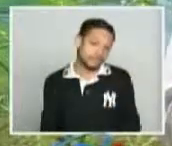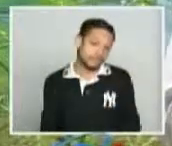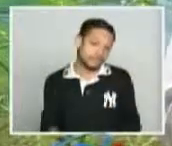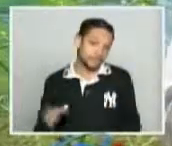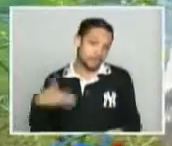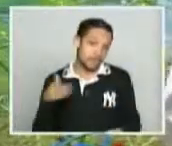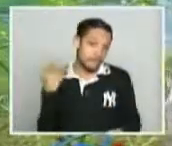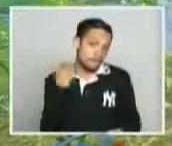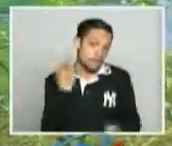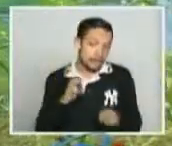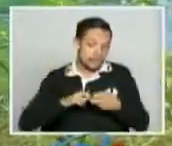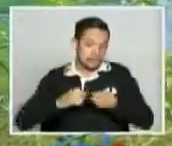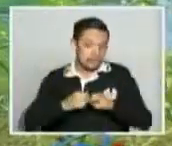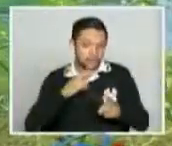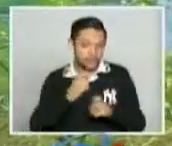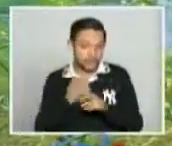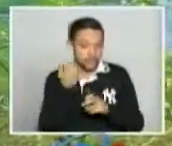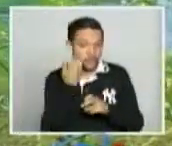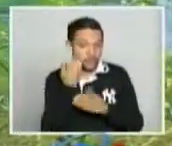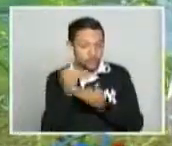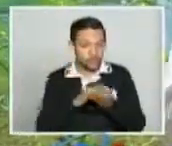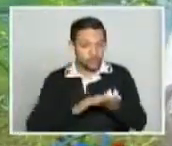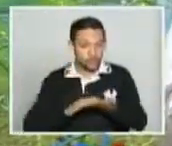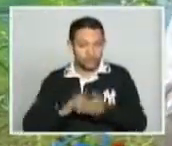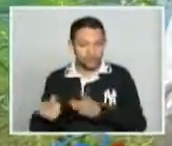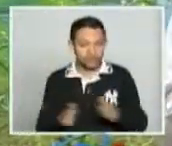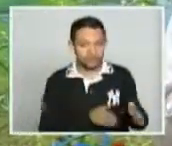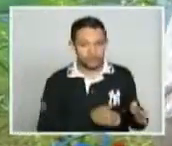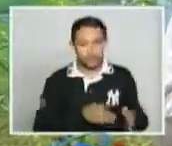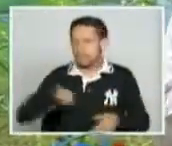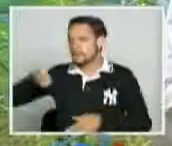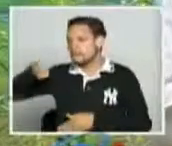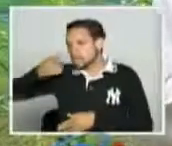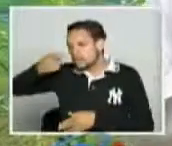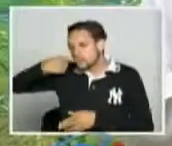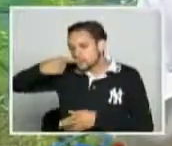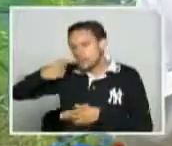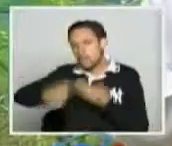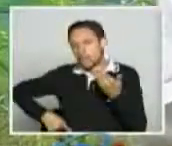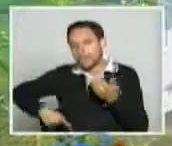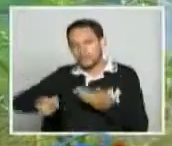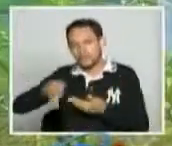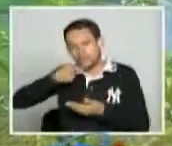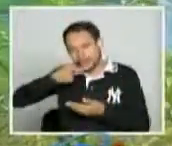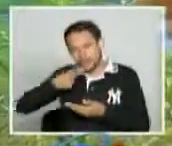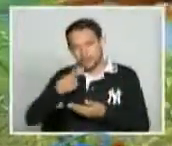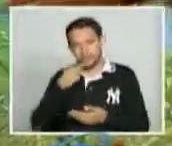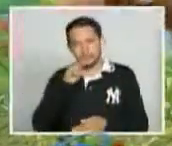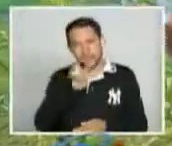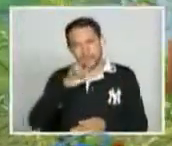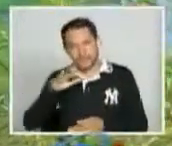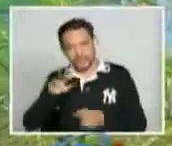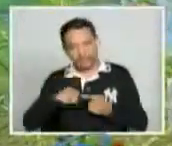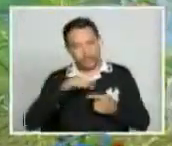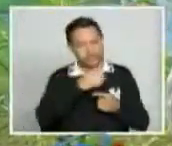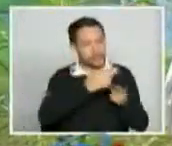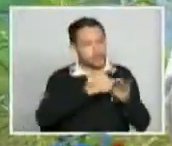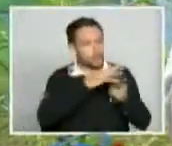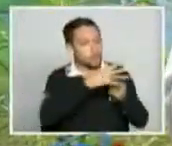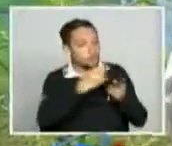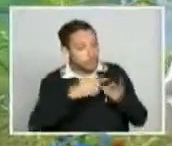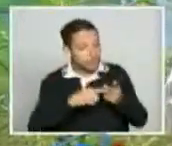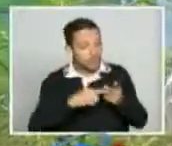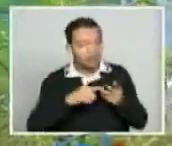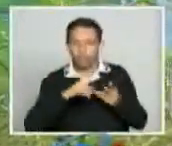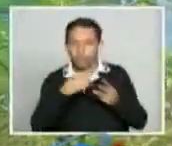complicaciones en la enfermedad. Ahora, la dosis, que es que tan raro, a mí 25, allá 50,